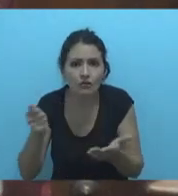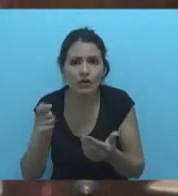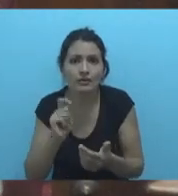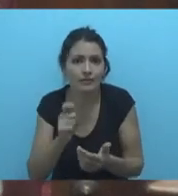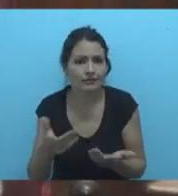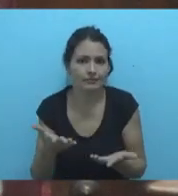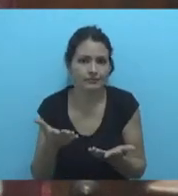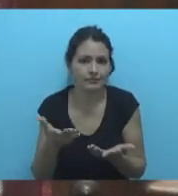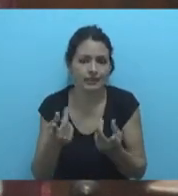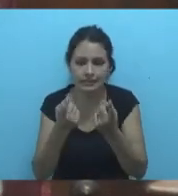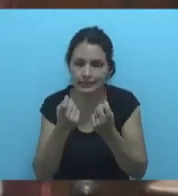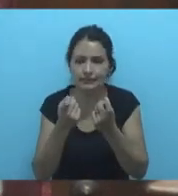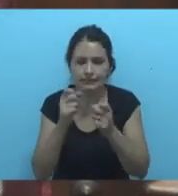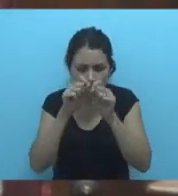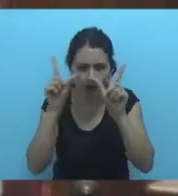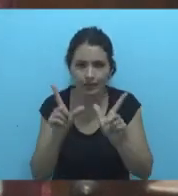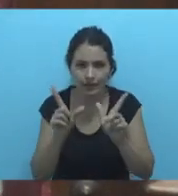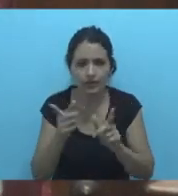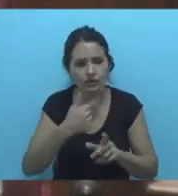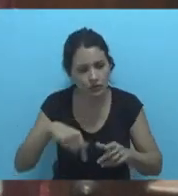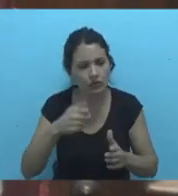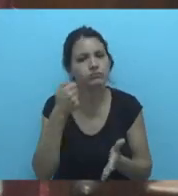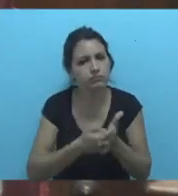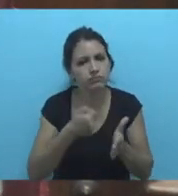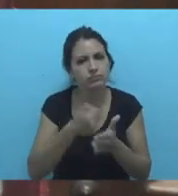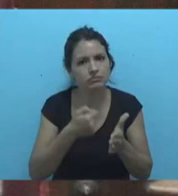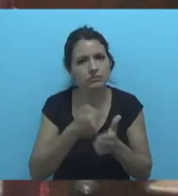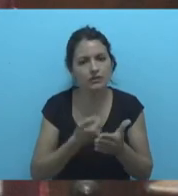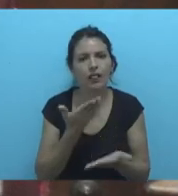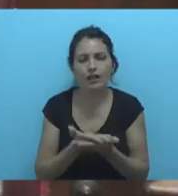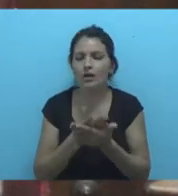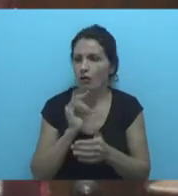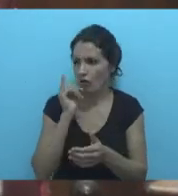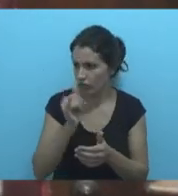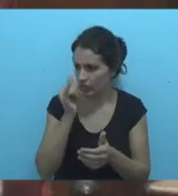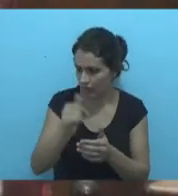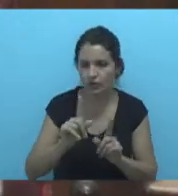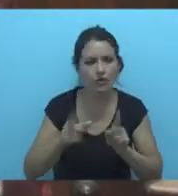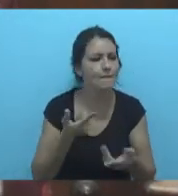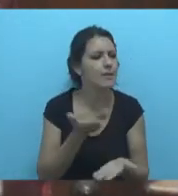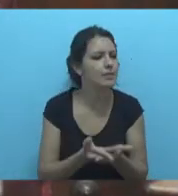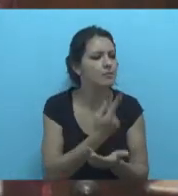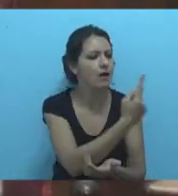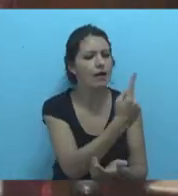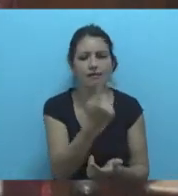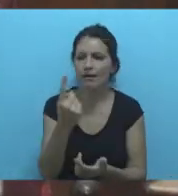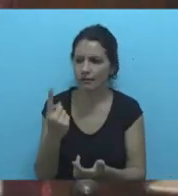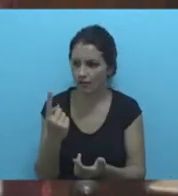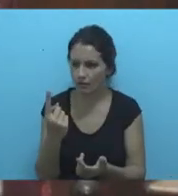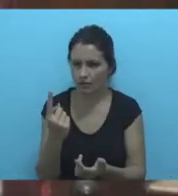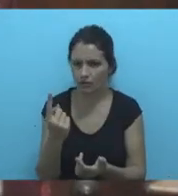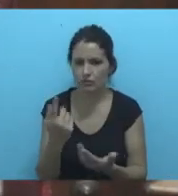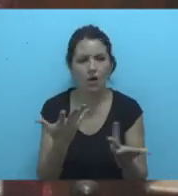aclararlo. Así que, Presidenta, nosotros vamos a seguir viniendo a decirle a la Cámara cuáles son las acciones, pero pedirle a cada uno de los miembros de este cuerpo es